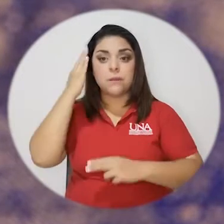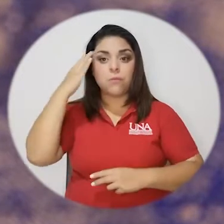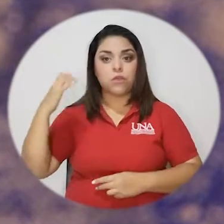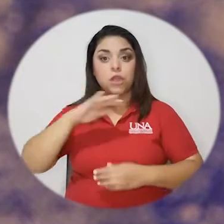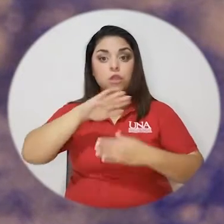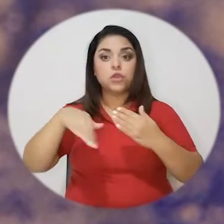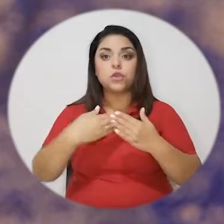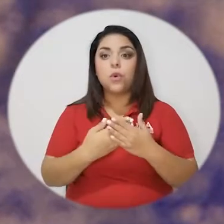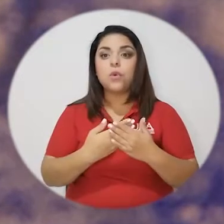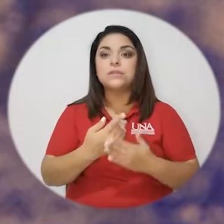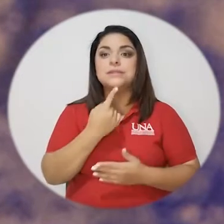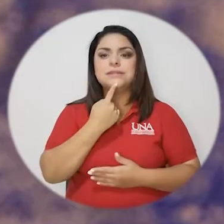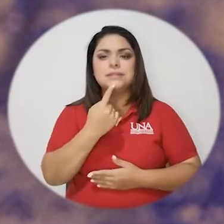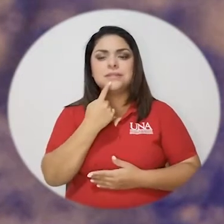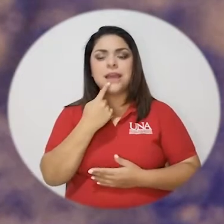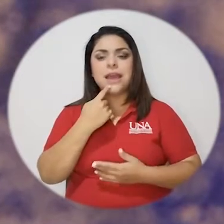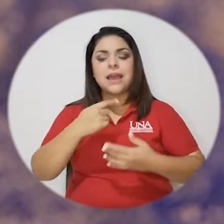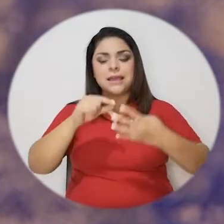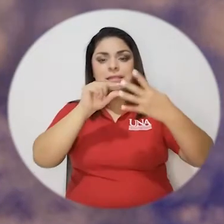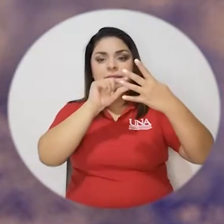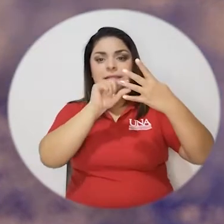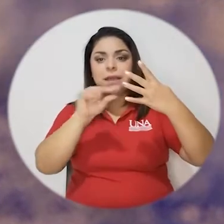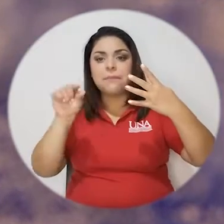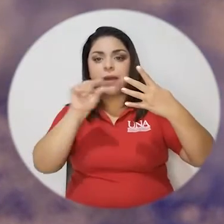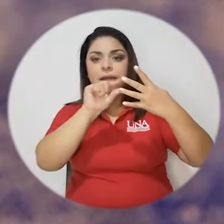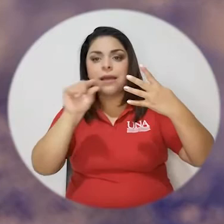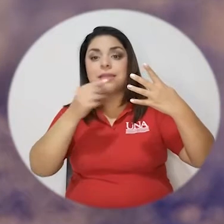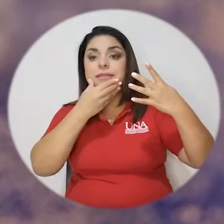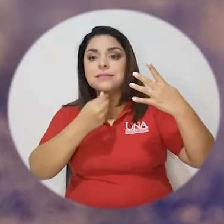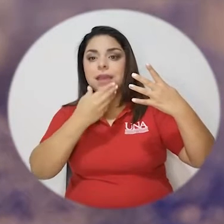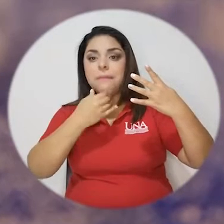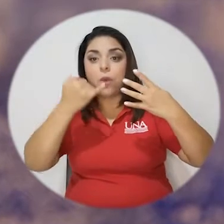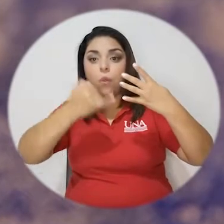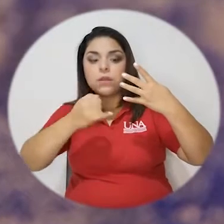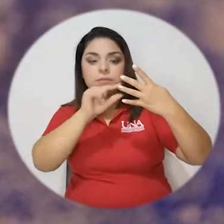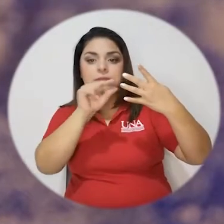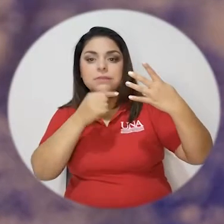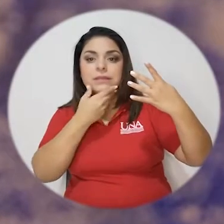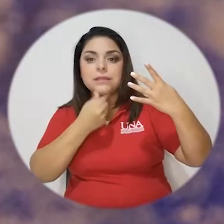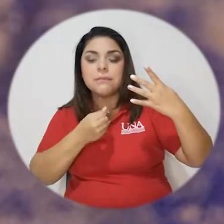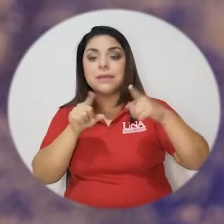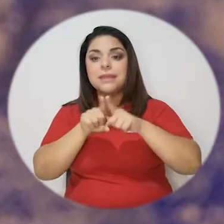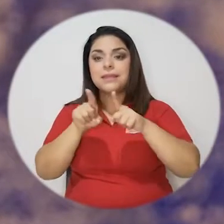de diciembre y las 2 primeras de enero del 2021 íbamos a tener